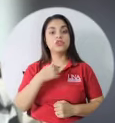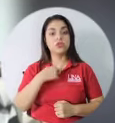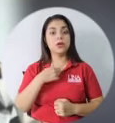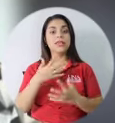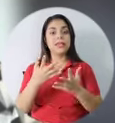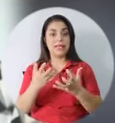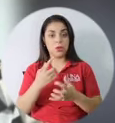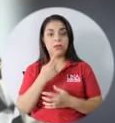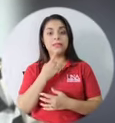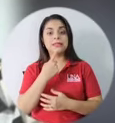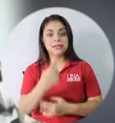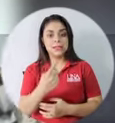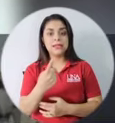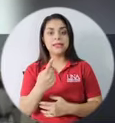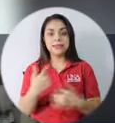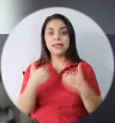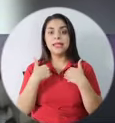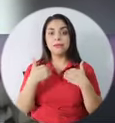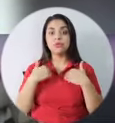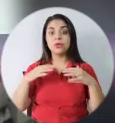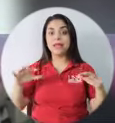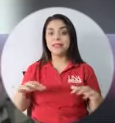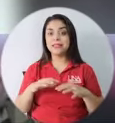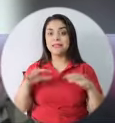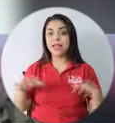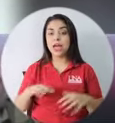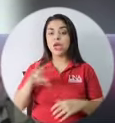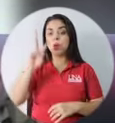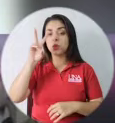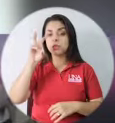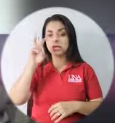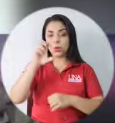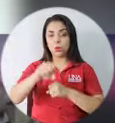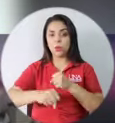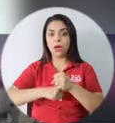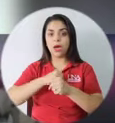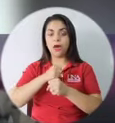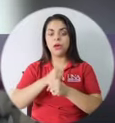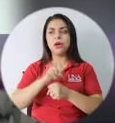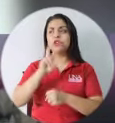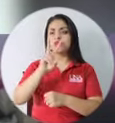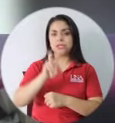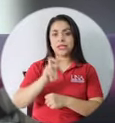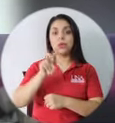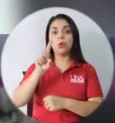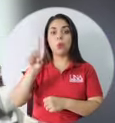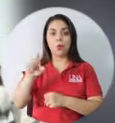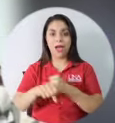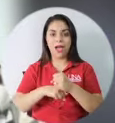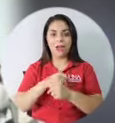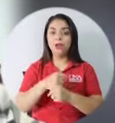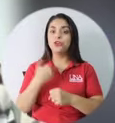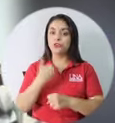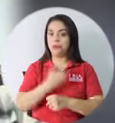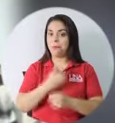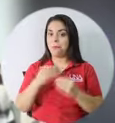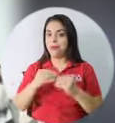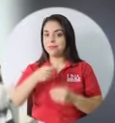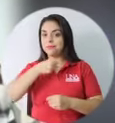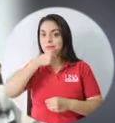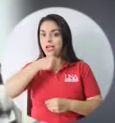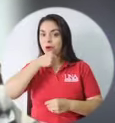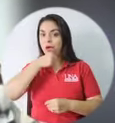Porque yo no quiero dejar de mencionar que nos encontramos con una actividad bicentenaria, es decir, que tenemos 201 años este año,